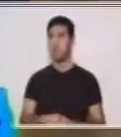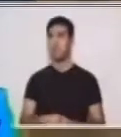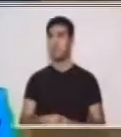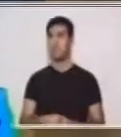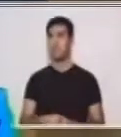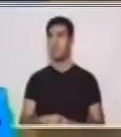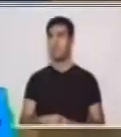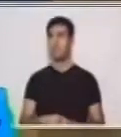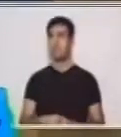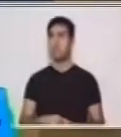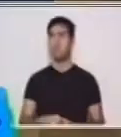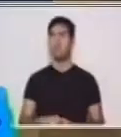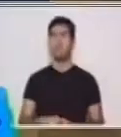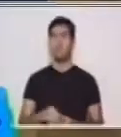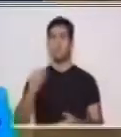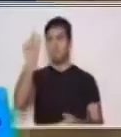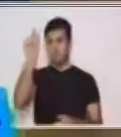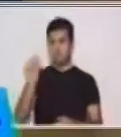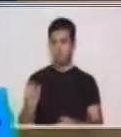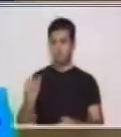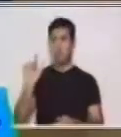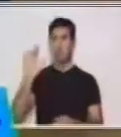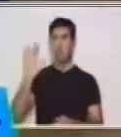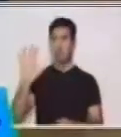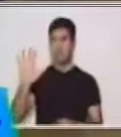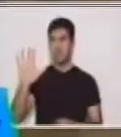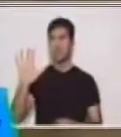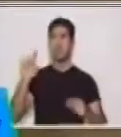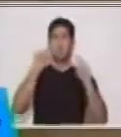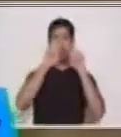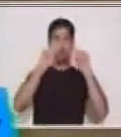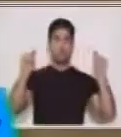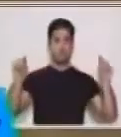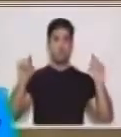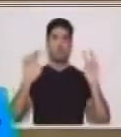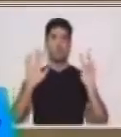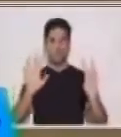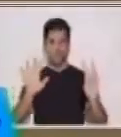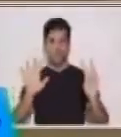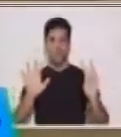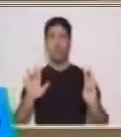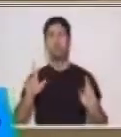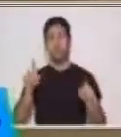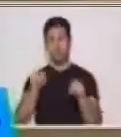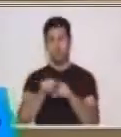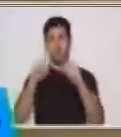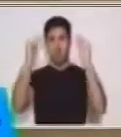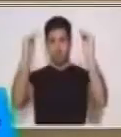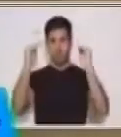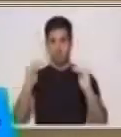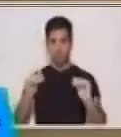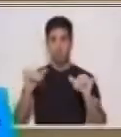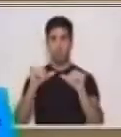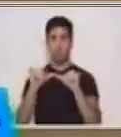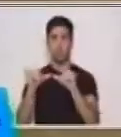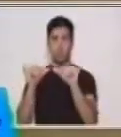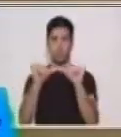y de este lado tenemos los 7. Entonces necesitamos 2 rectángulos del mismo tamaño.